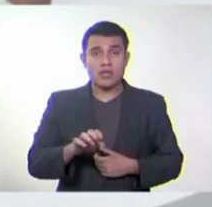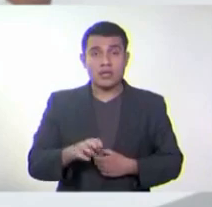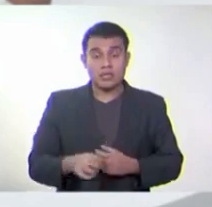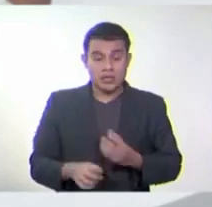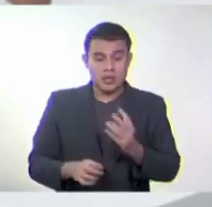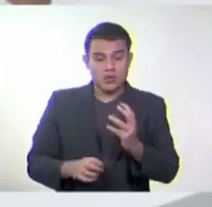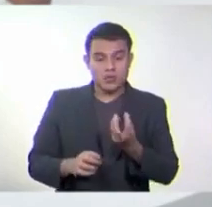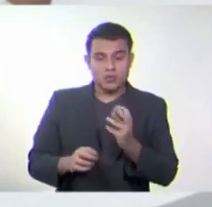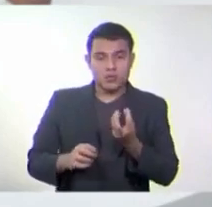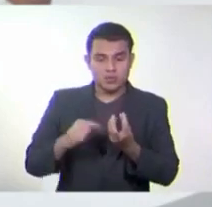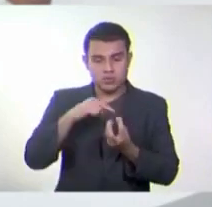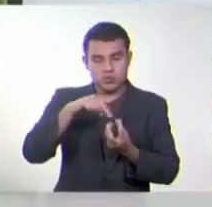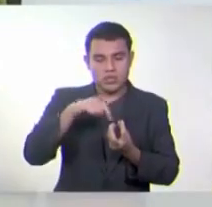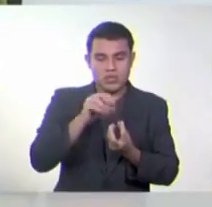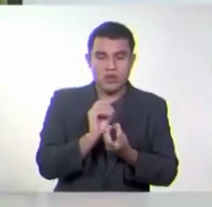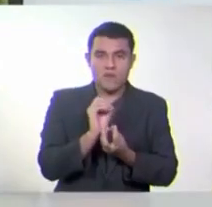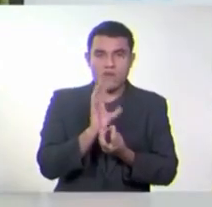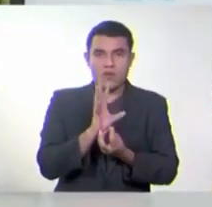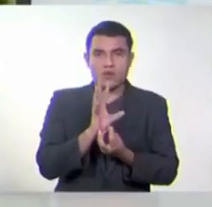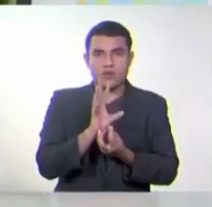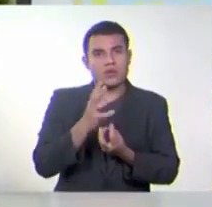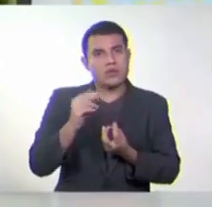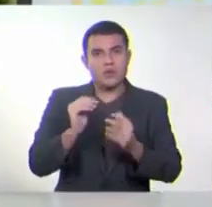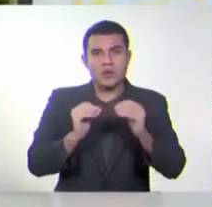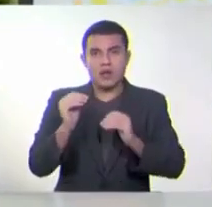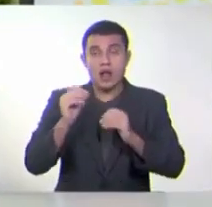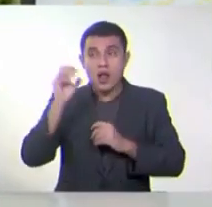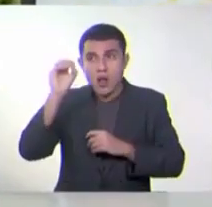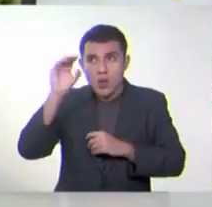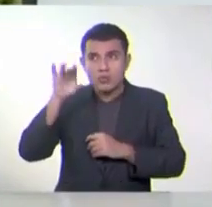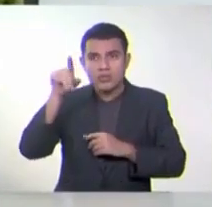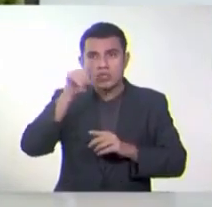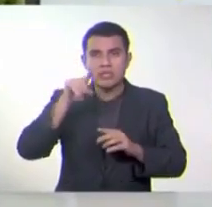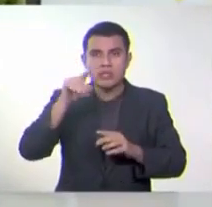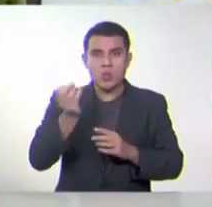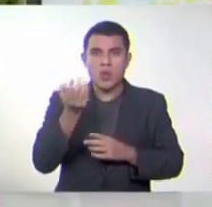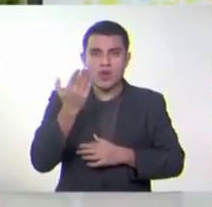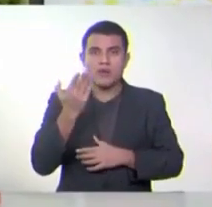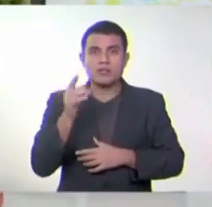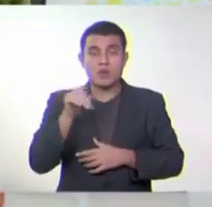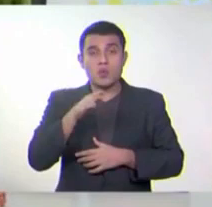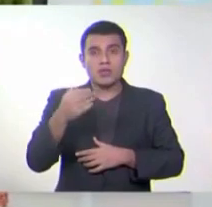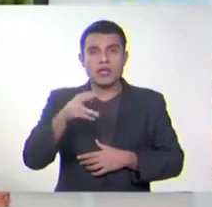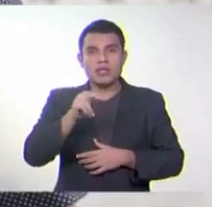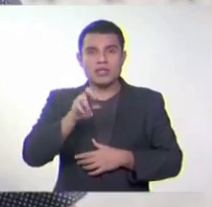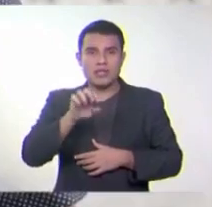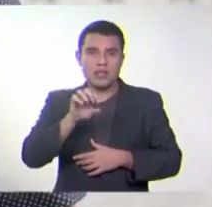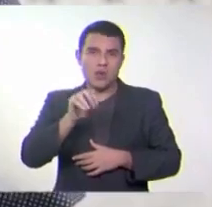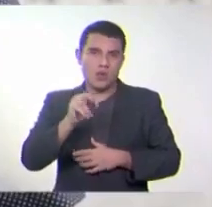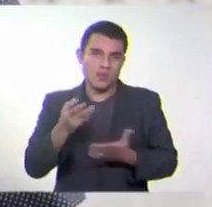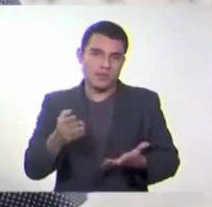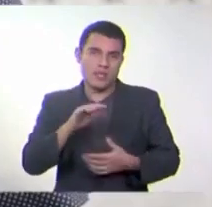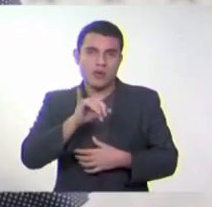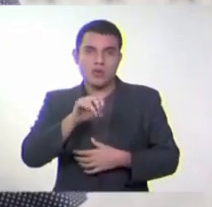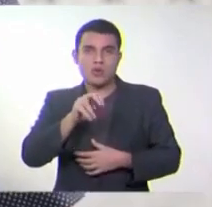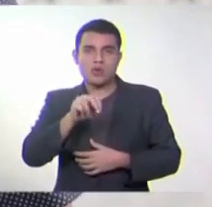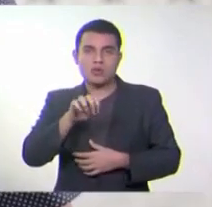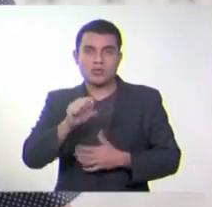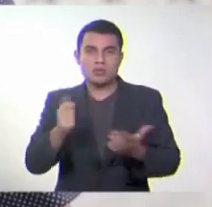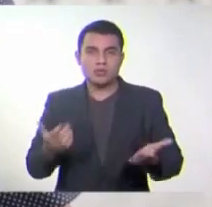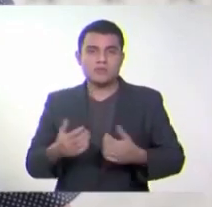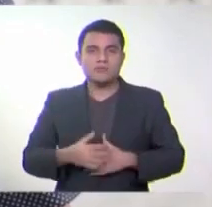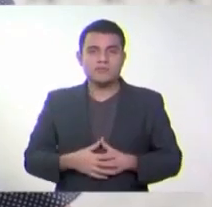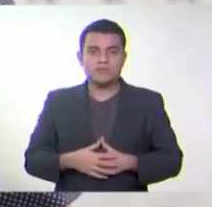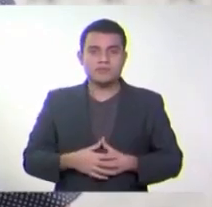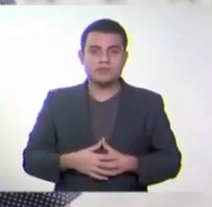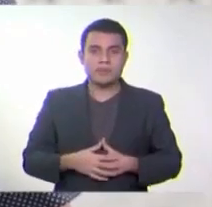es tuxteno. Las luces de neón, pues eso utilizan neón. Y los iones, pues